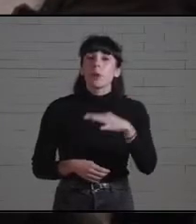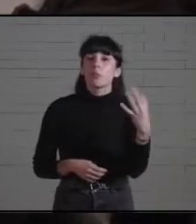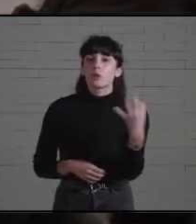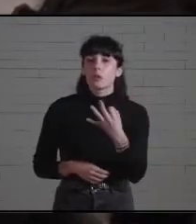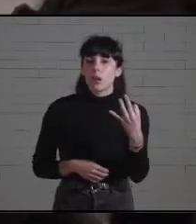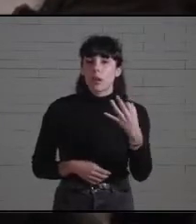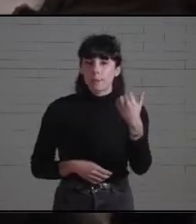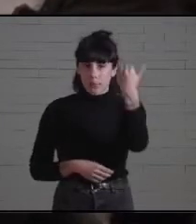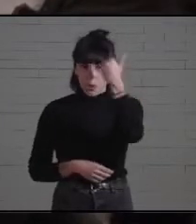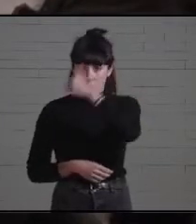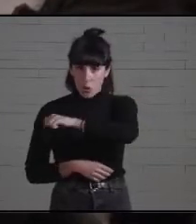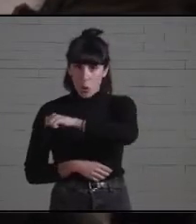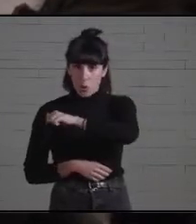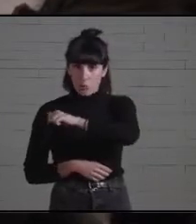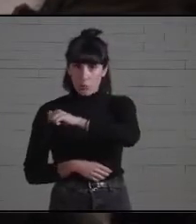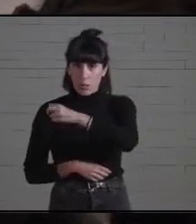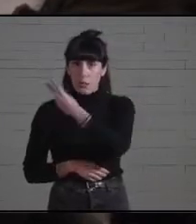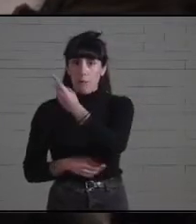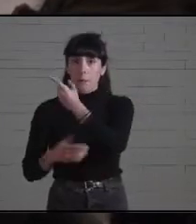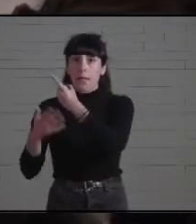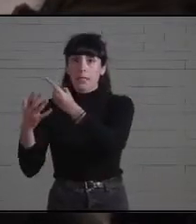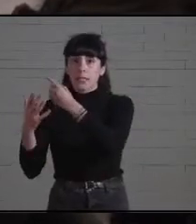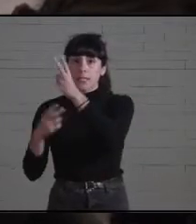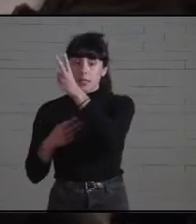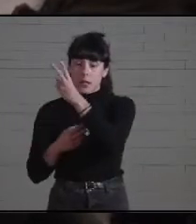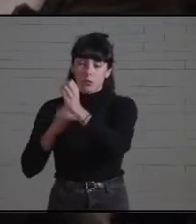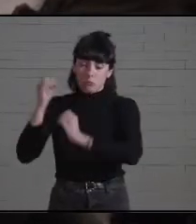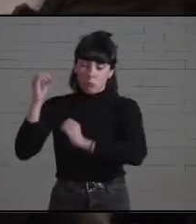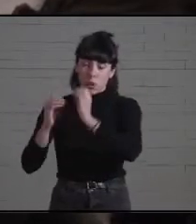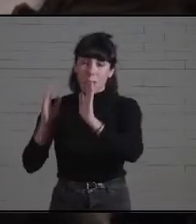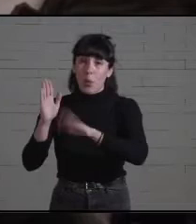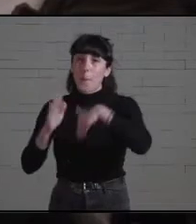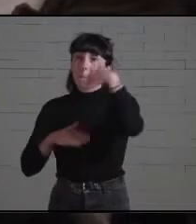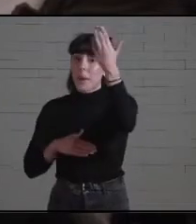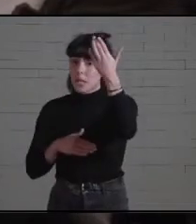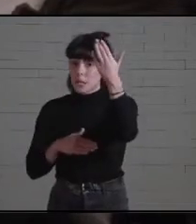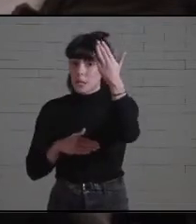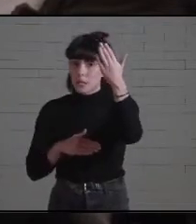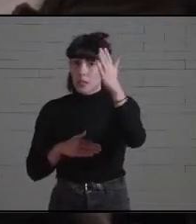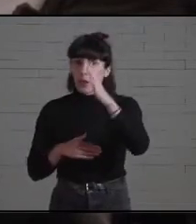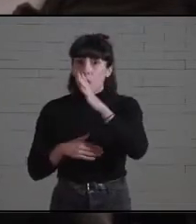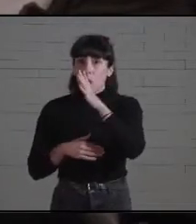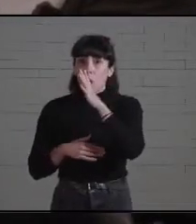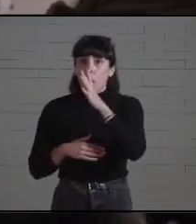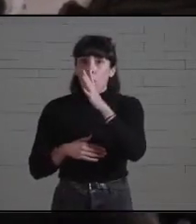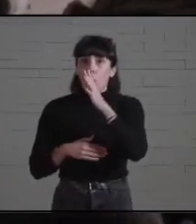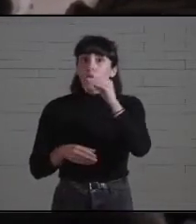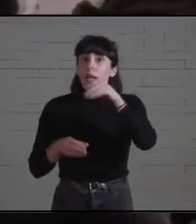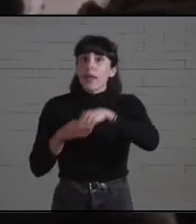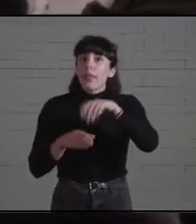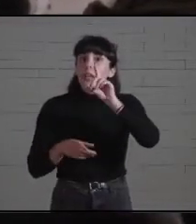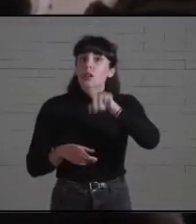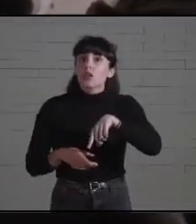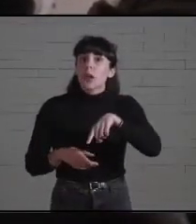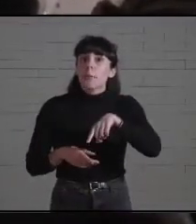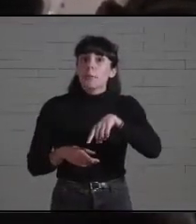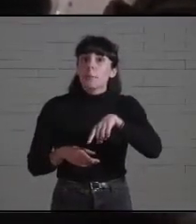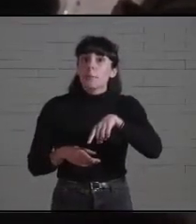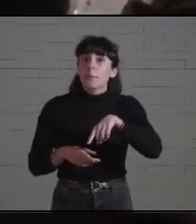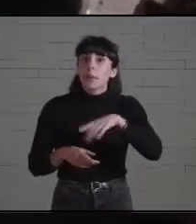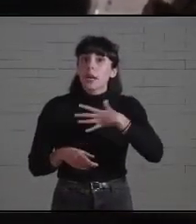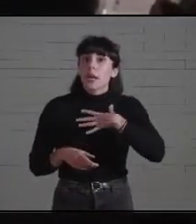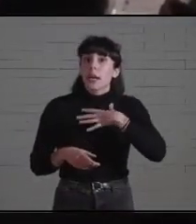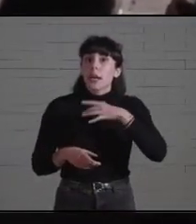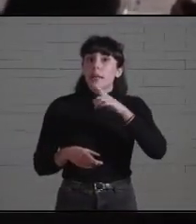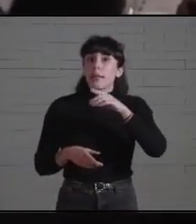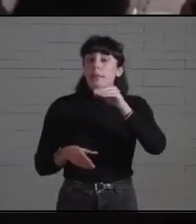entre los hombres, más del 62%, porque también cuentan los que cuidan más que sus